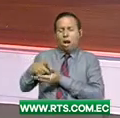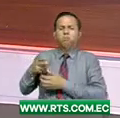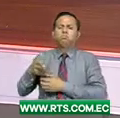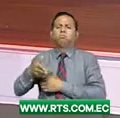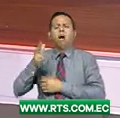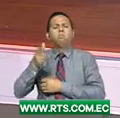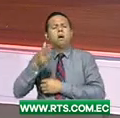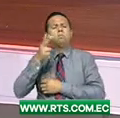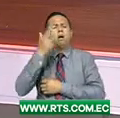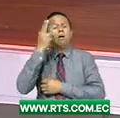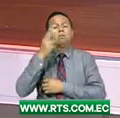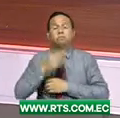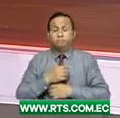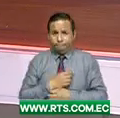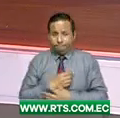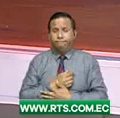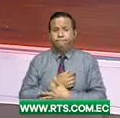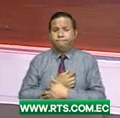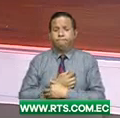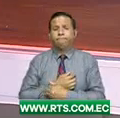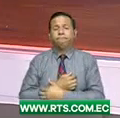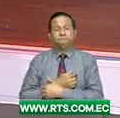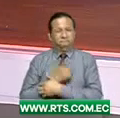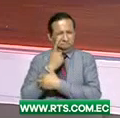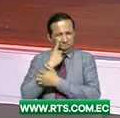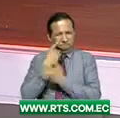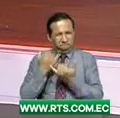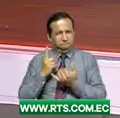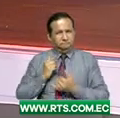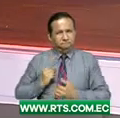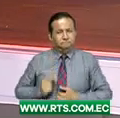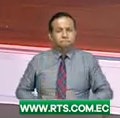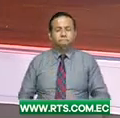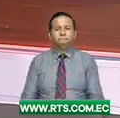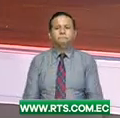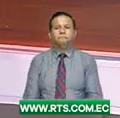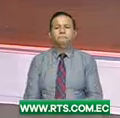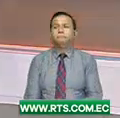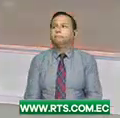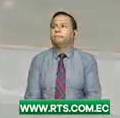grupos delictivos armados. Maite Morán con los detalles.